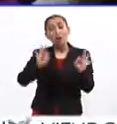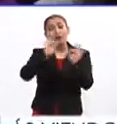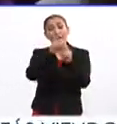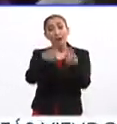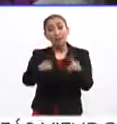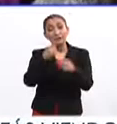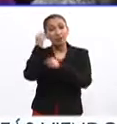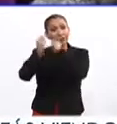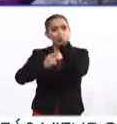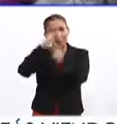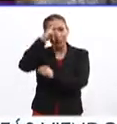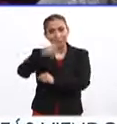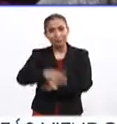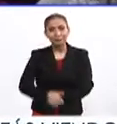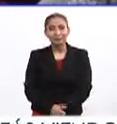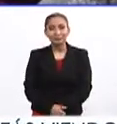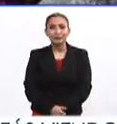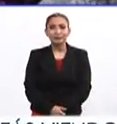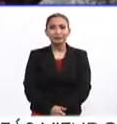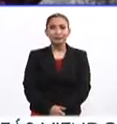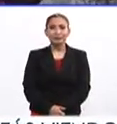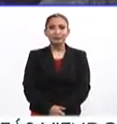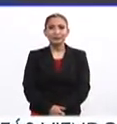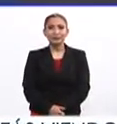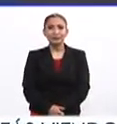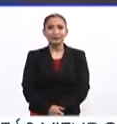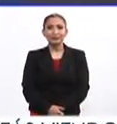de la música tradicional mexicana.